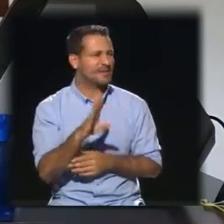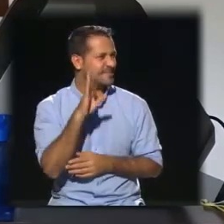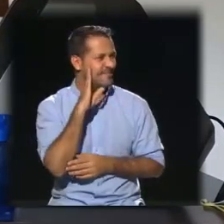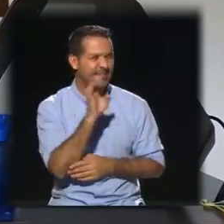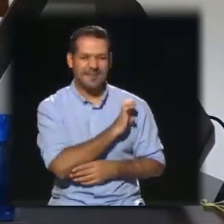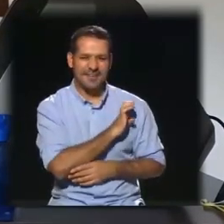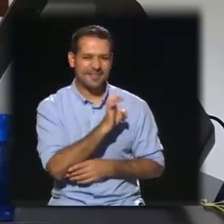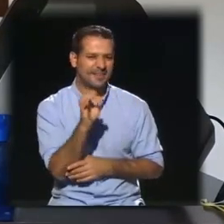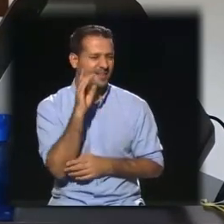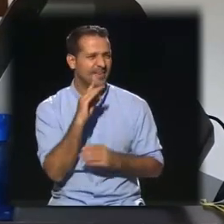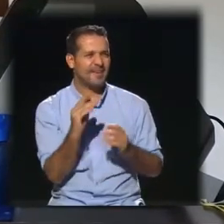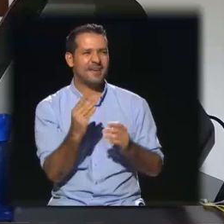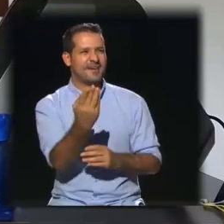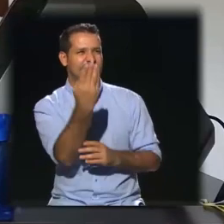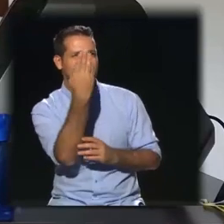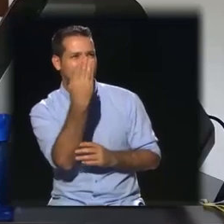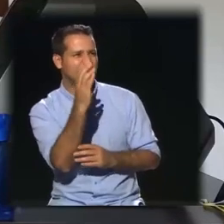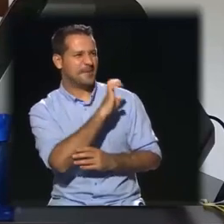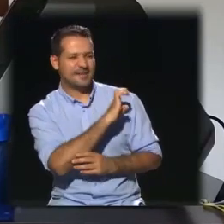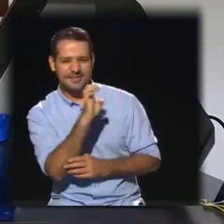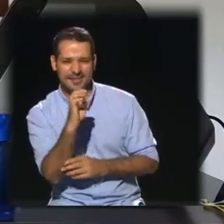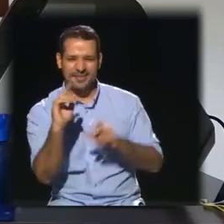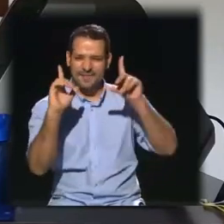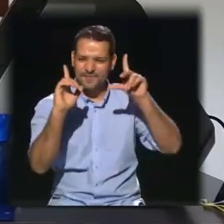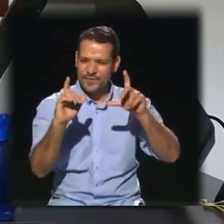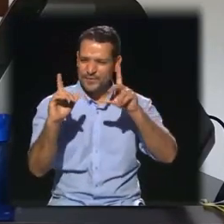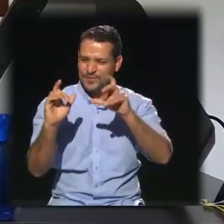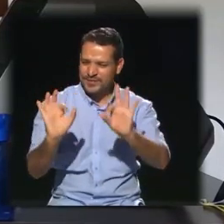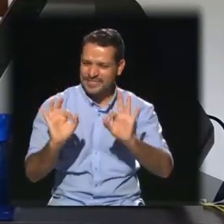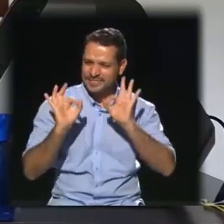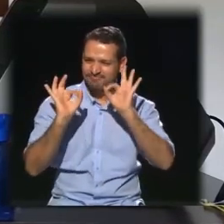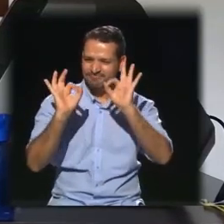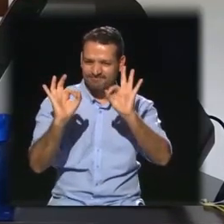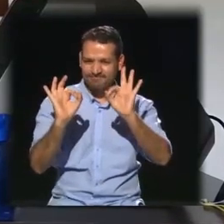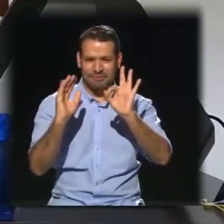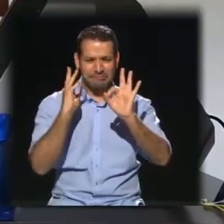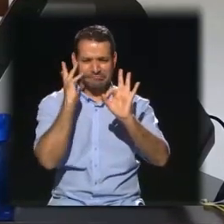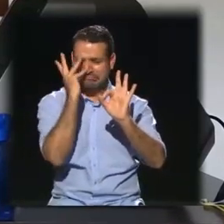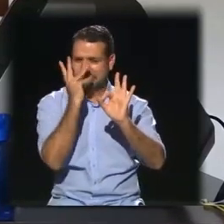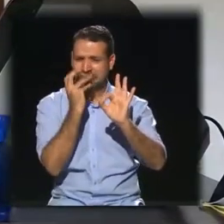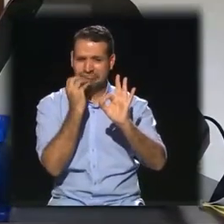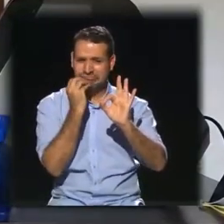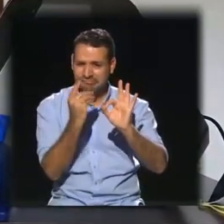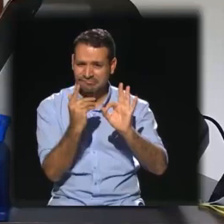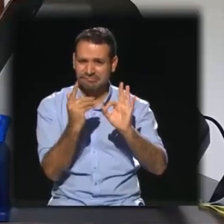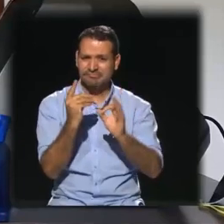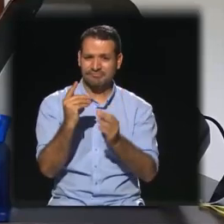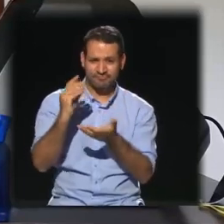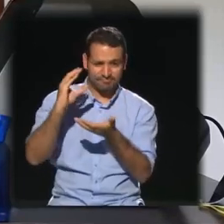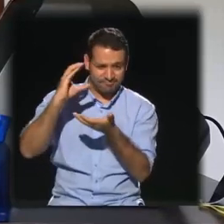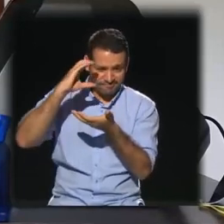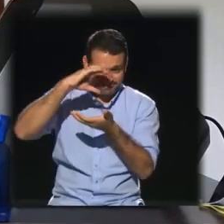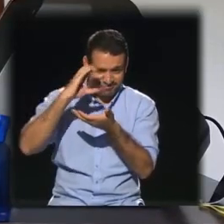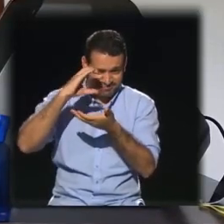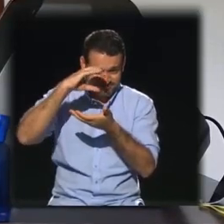del universo. Tiene una cámara excelente, mejor dicho, las fotos salen súper nítidas, parece como una cámara profesional. Me encanta, es súper